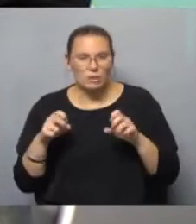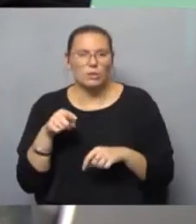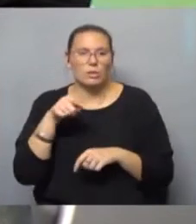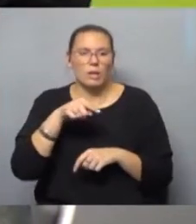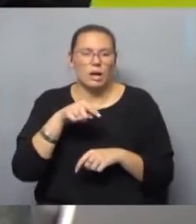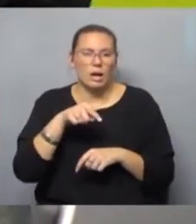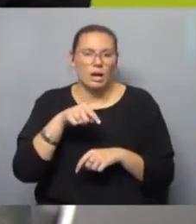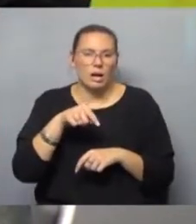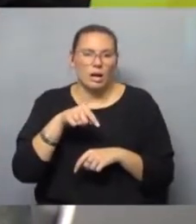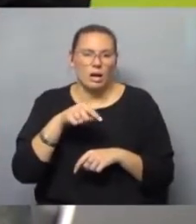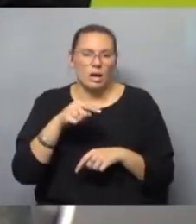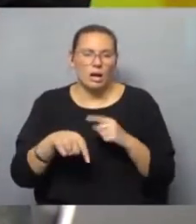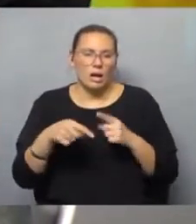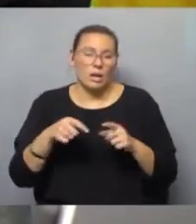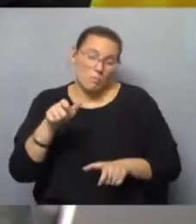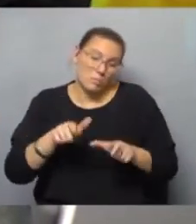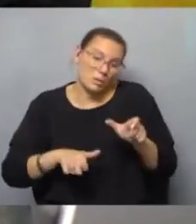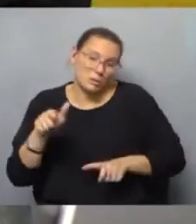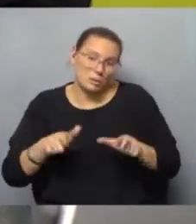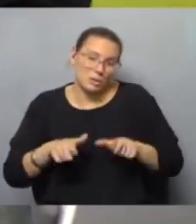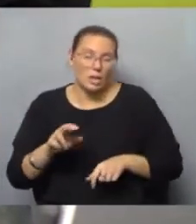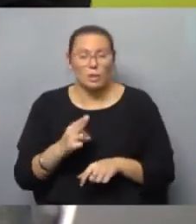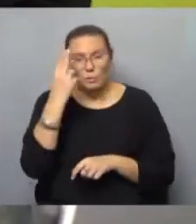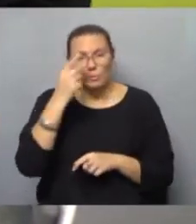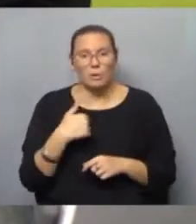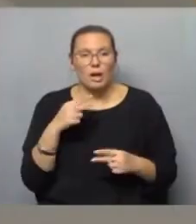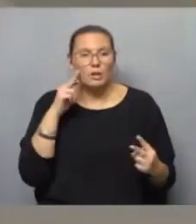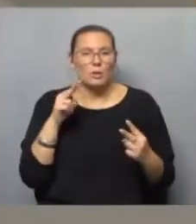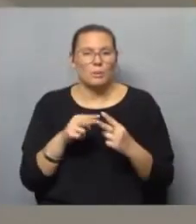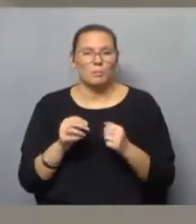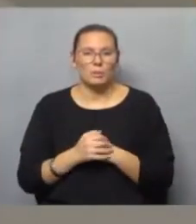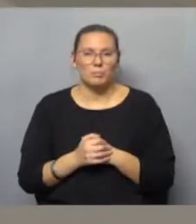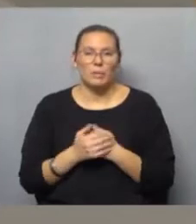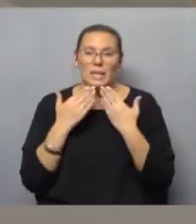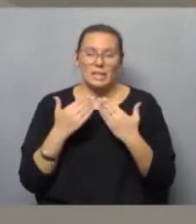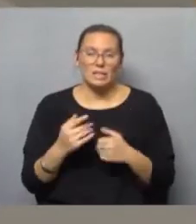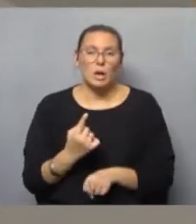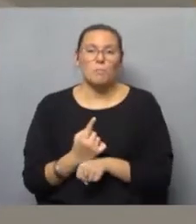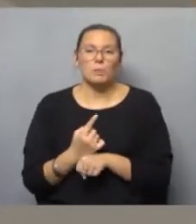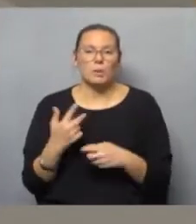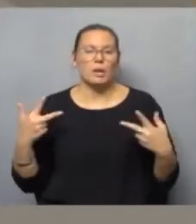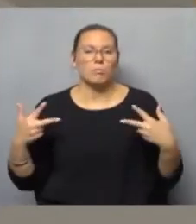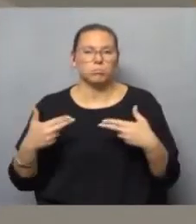los ciudadanos del Uruguay. Hasta pronto, muchas Muchas gracias. gracias. Muchas gracias. Hacemos la